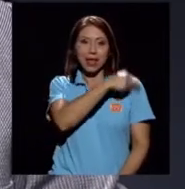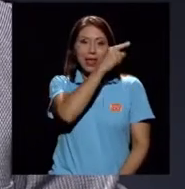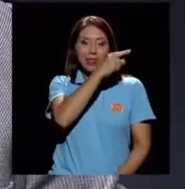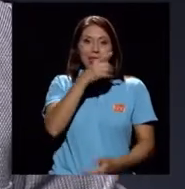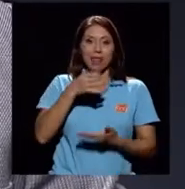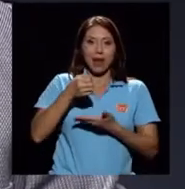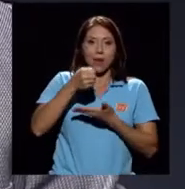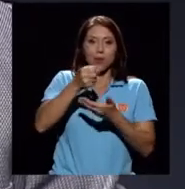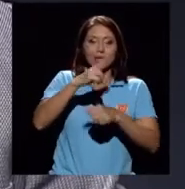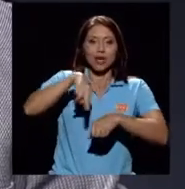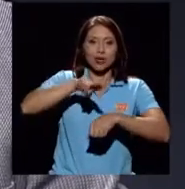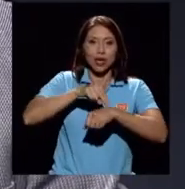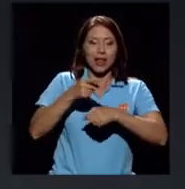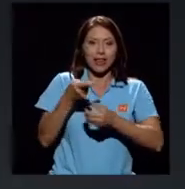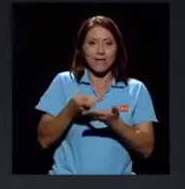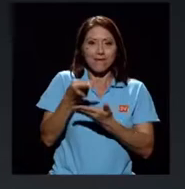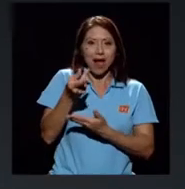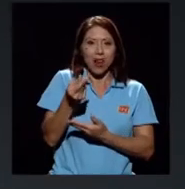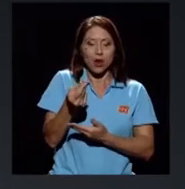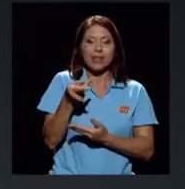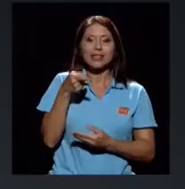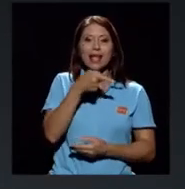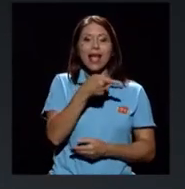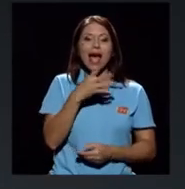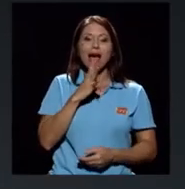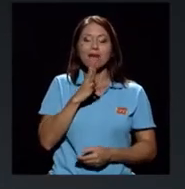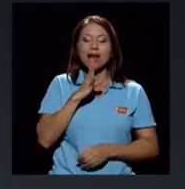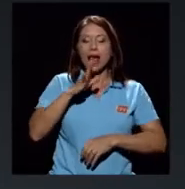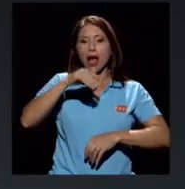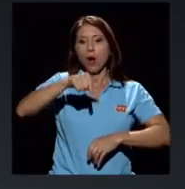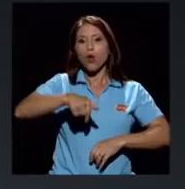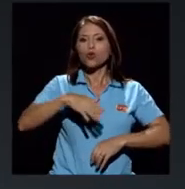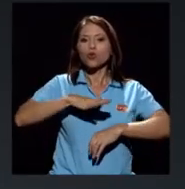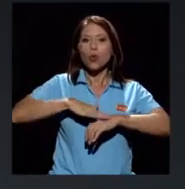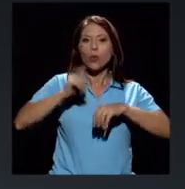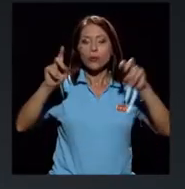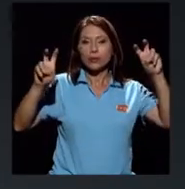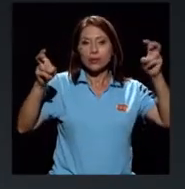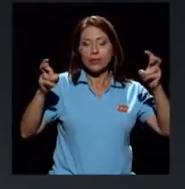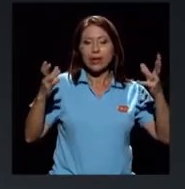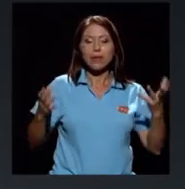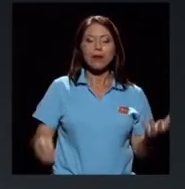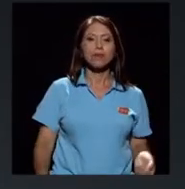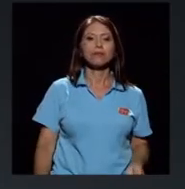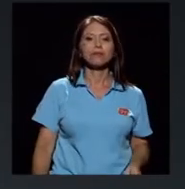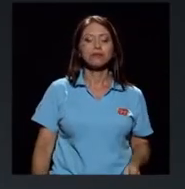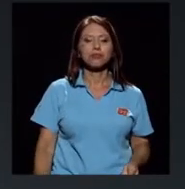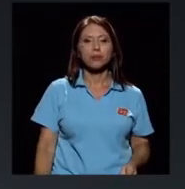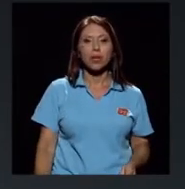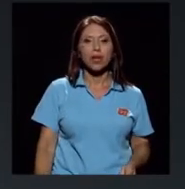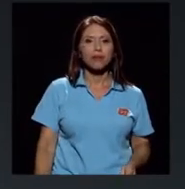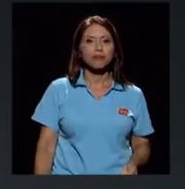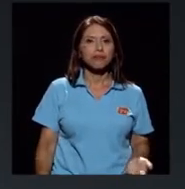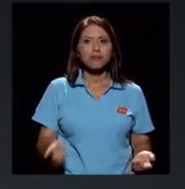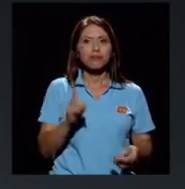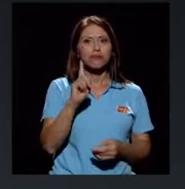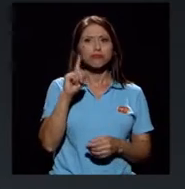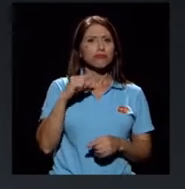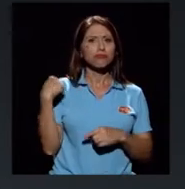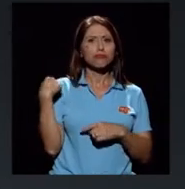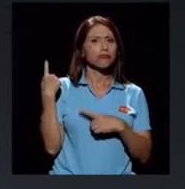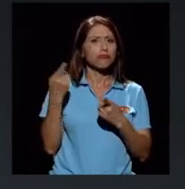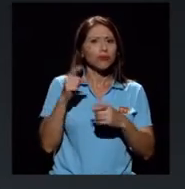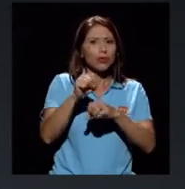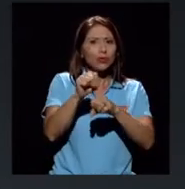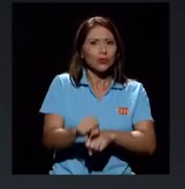quien hablará hoy de un tema también usual que ni siquiera vamos a